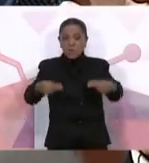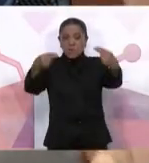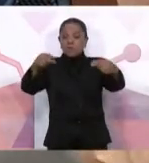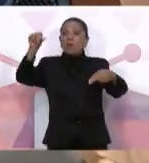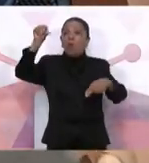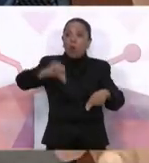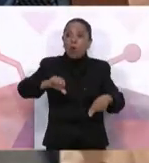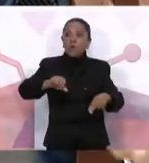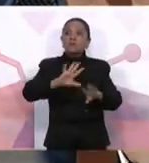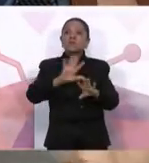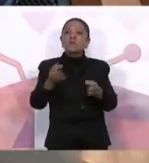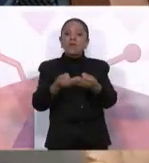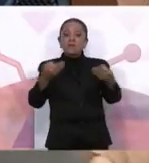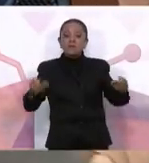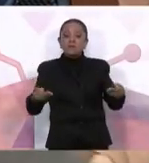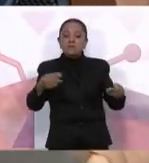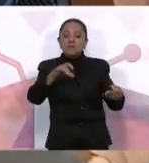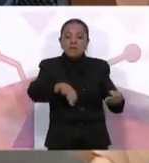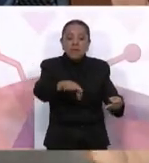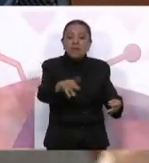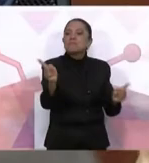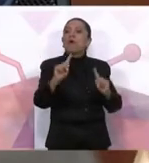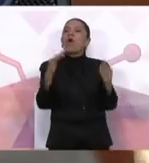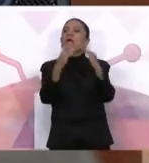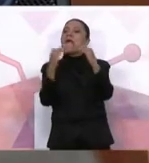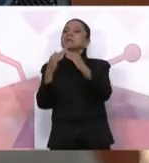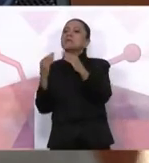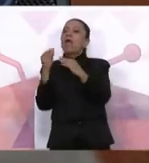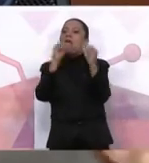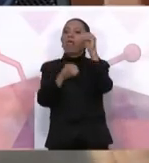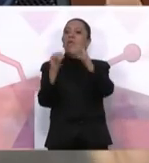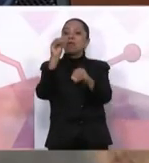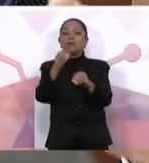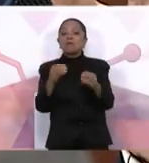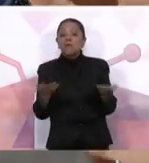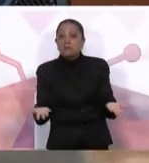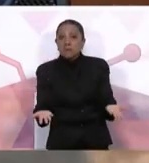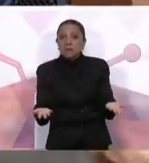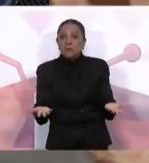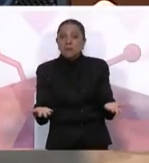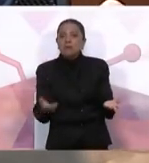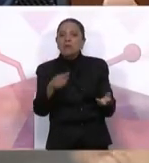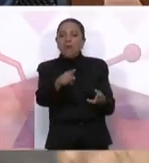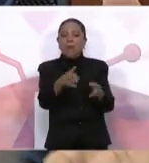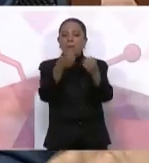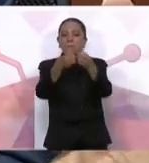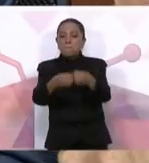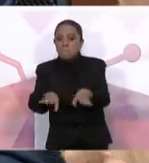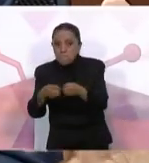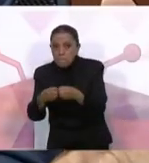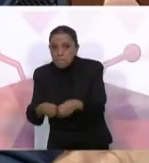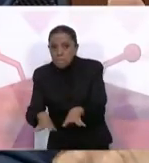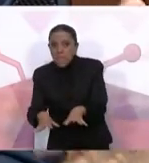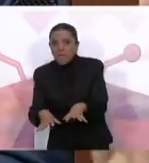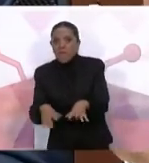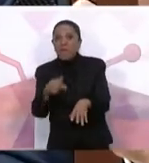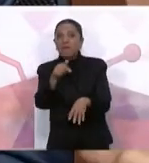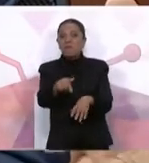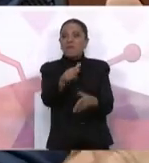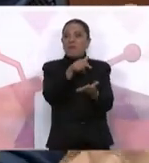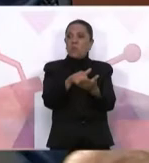de casas o de inmuebles deteriorando el hábitat de las familias los lugares y generando